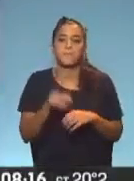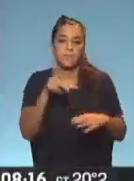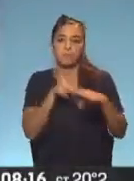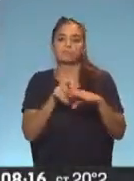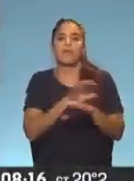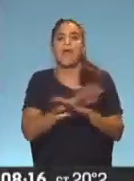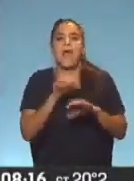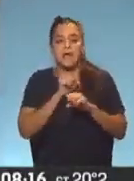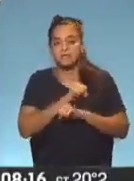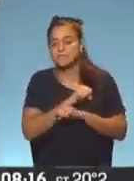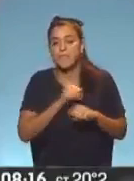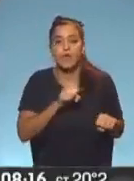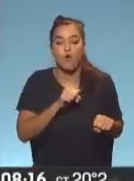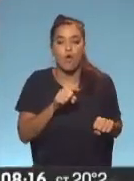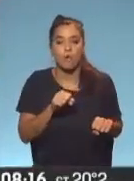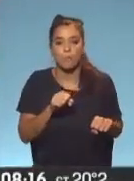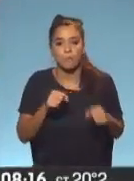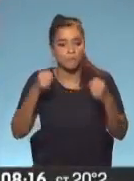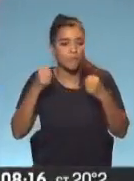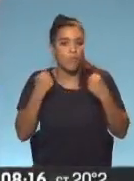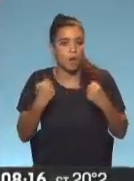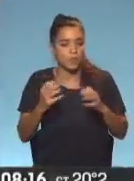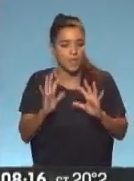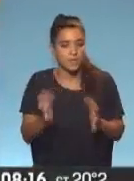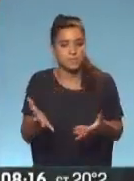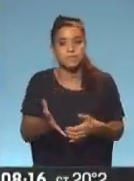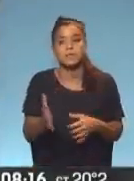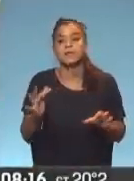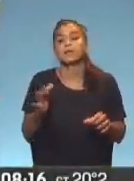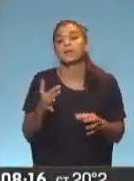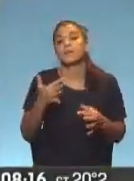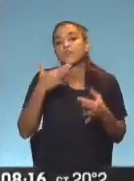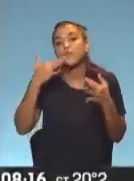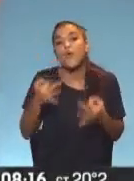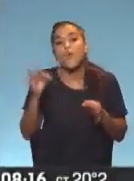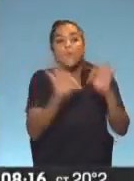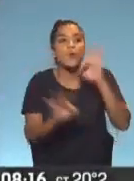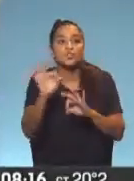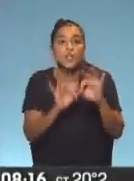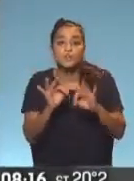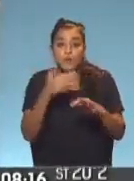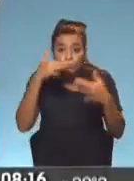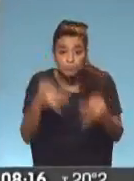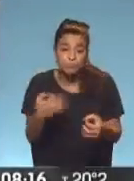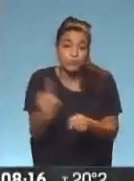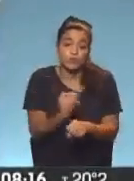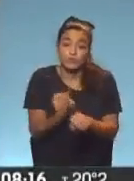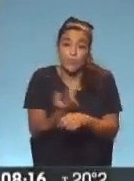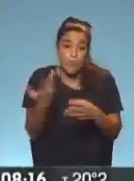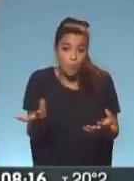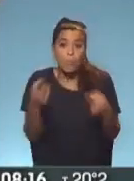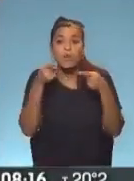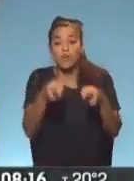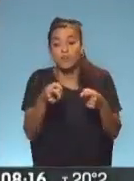efectiva, ¿no? Sí, se interrumpió de manera contundente. Nadie va a cumplir los proyectos que tuvo. Ahora, eso que puede